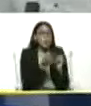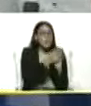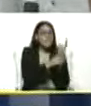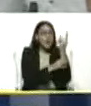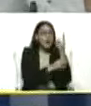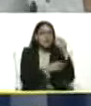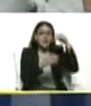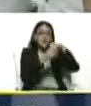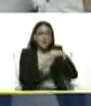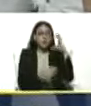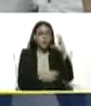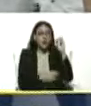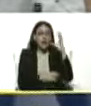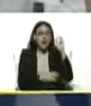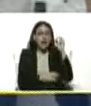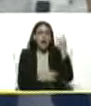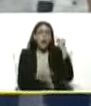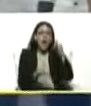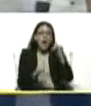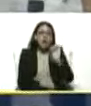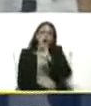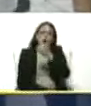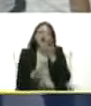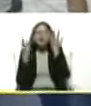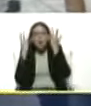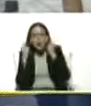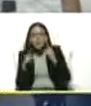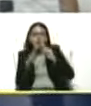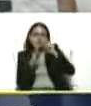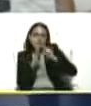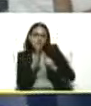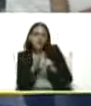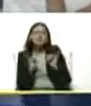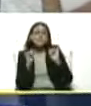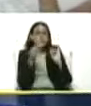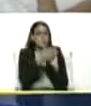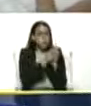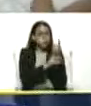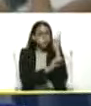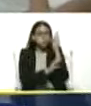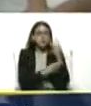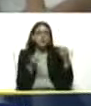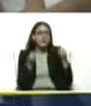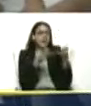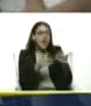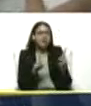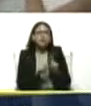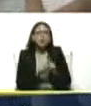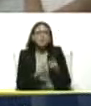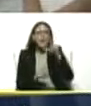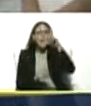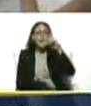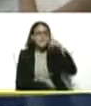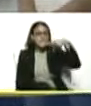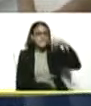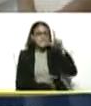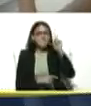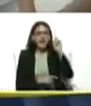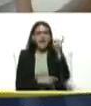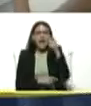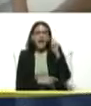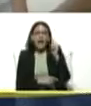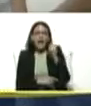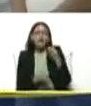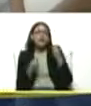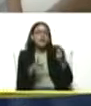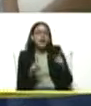tiene la fauna de coleópteros que se encuentran en los bosques cacaboteros y acá los insectos que están asociados al cultivo, tanto benéficos